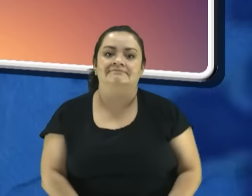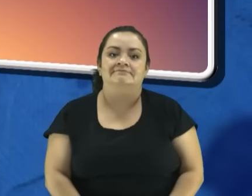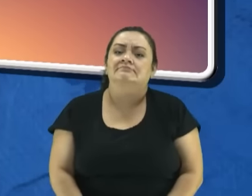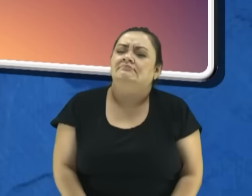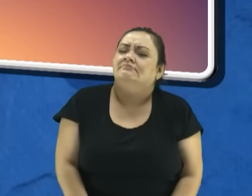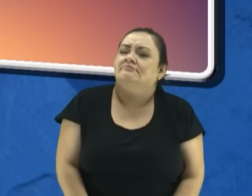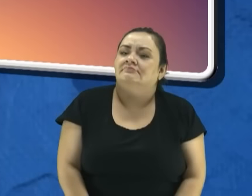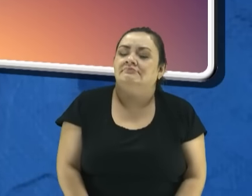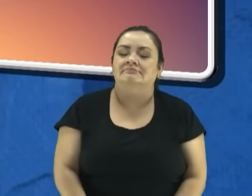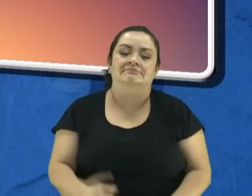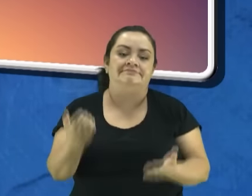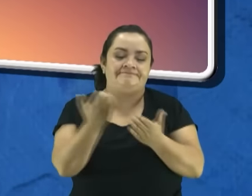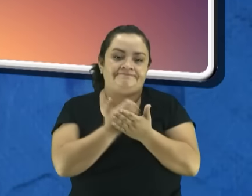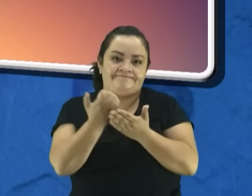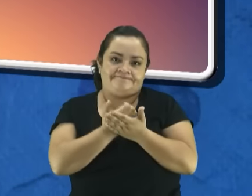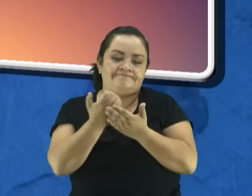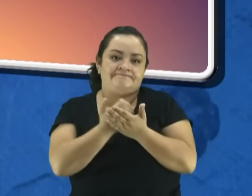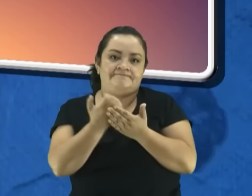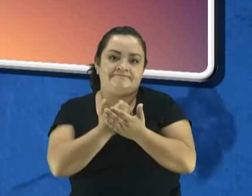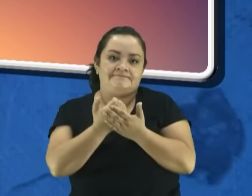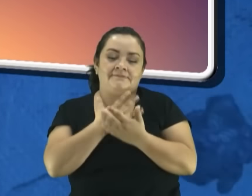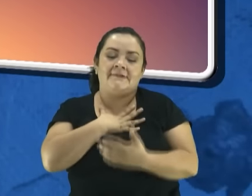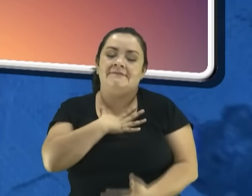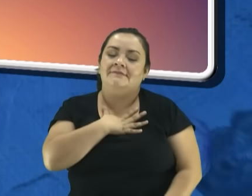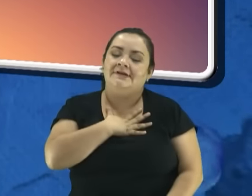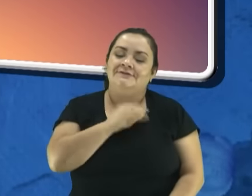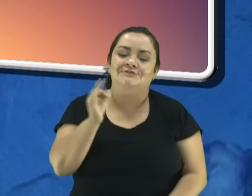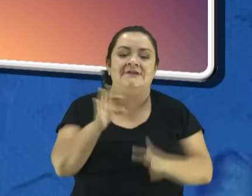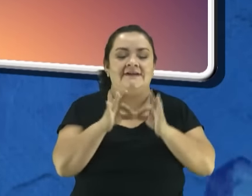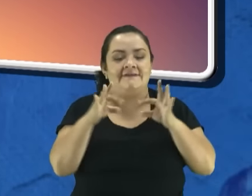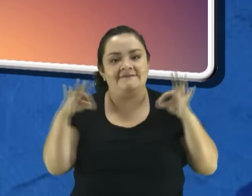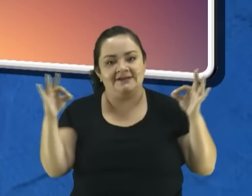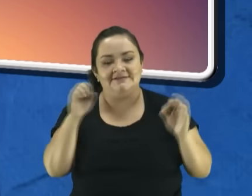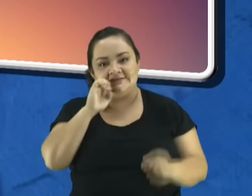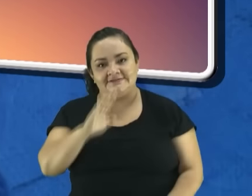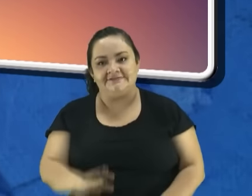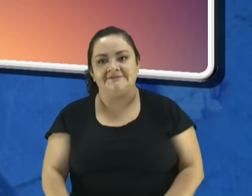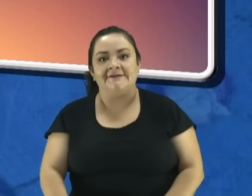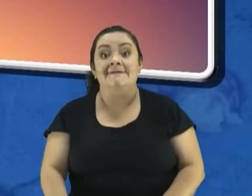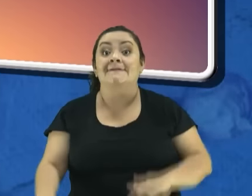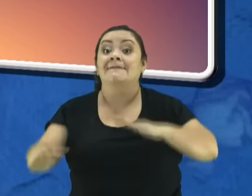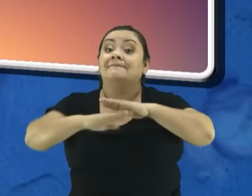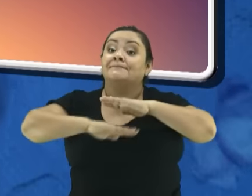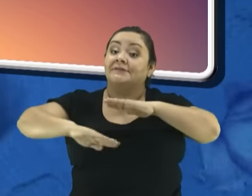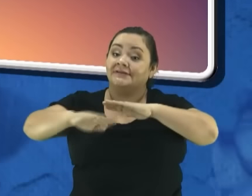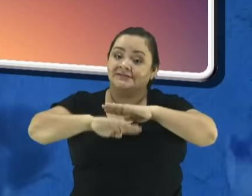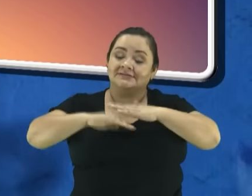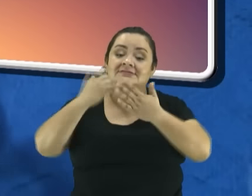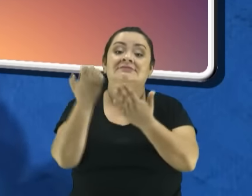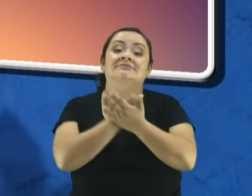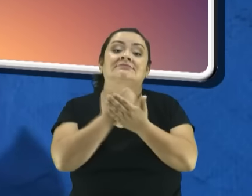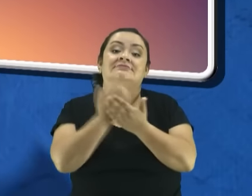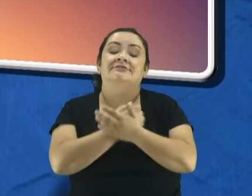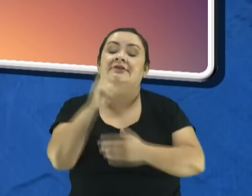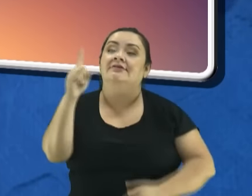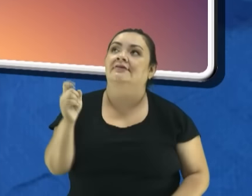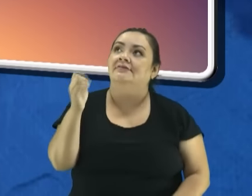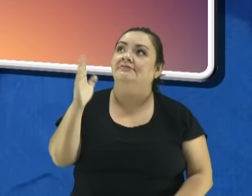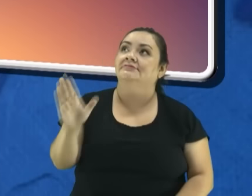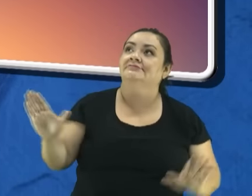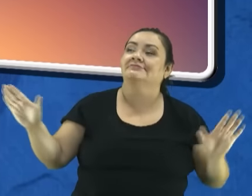palabra el evangelio me encanta esta frase que leí en la Biblia principio del Evangelio de nuestro Señor